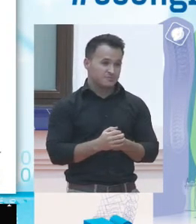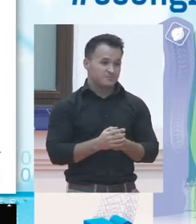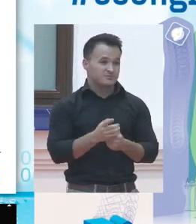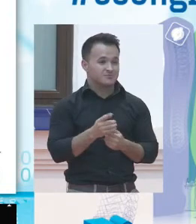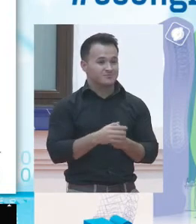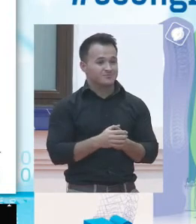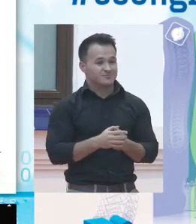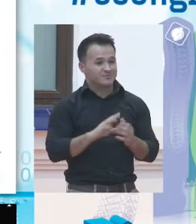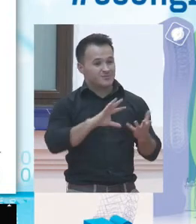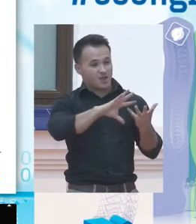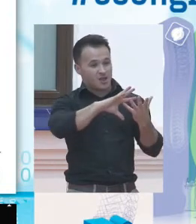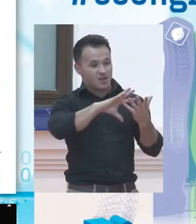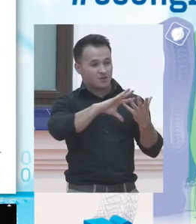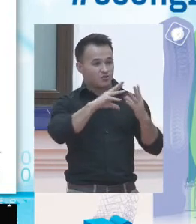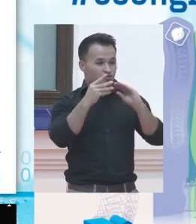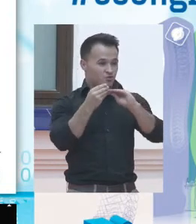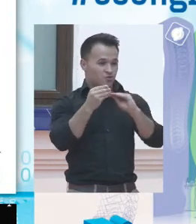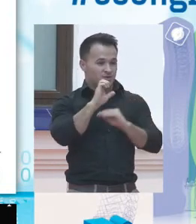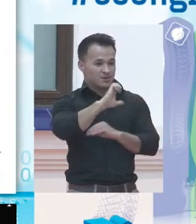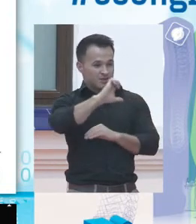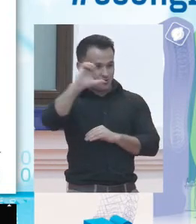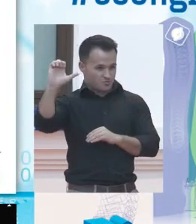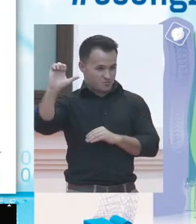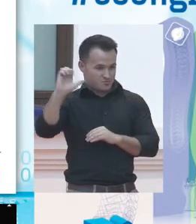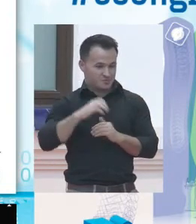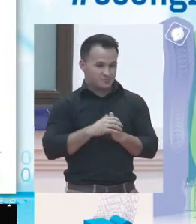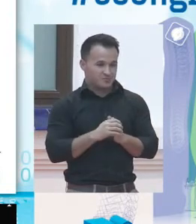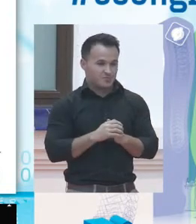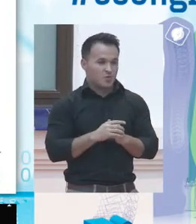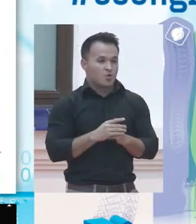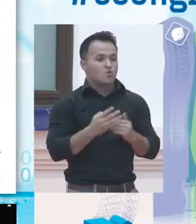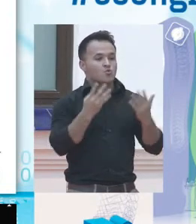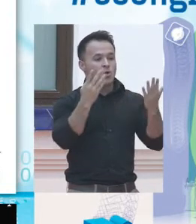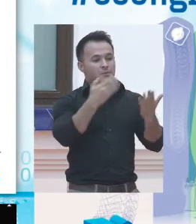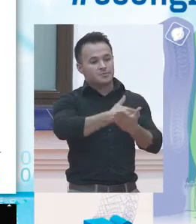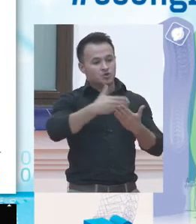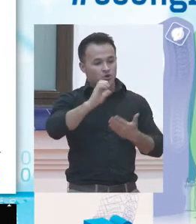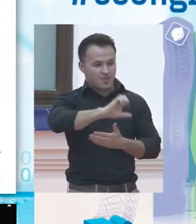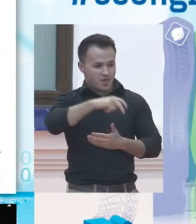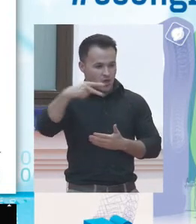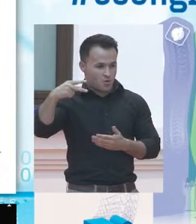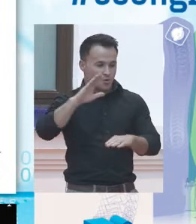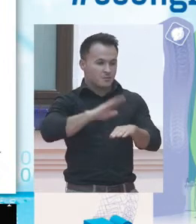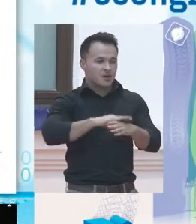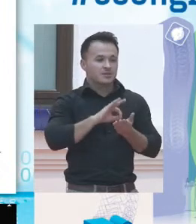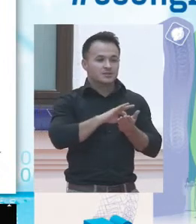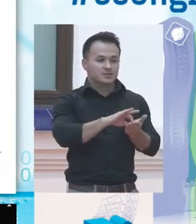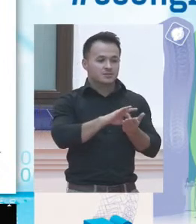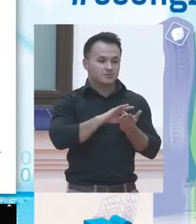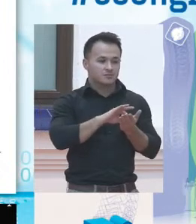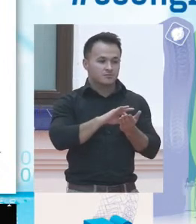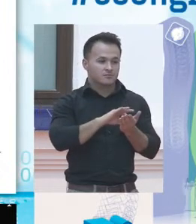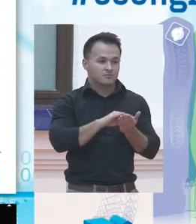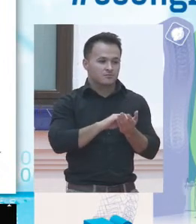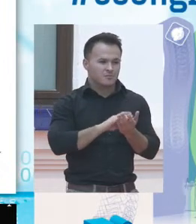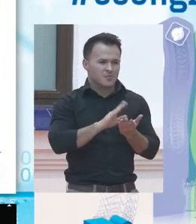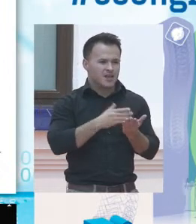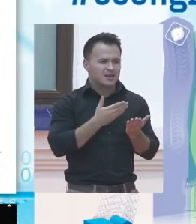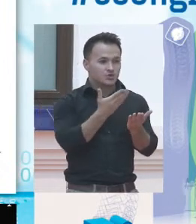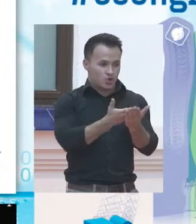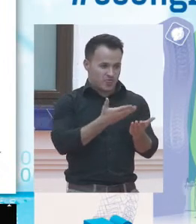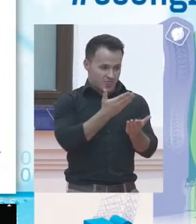que es este proyecto que os menciono ahora, que dispone de 9 millones de euros para quien los solicite para hacer